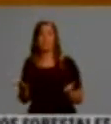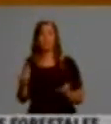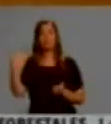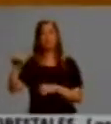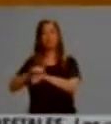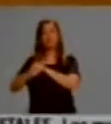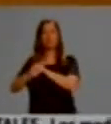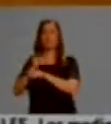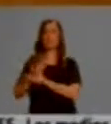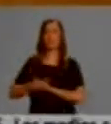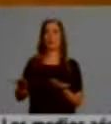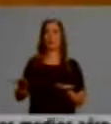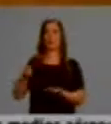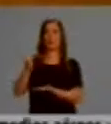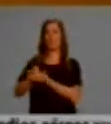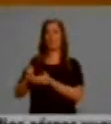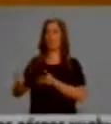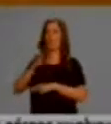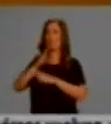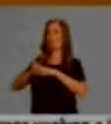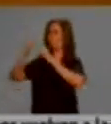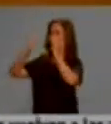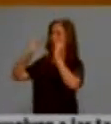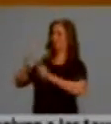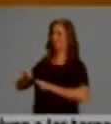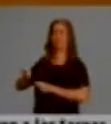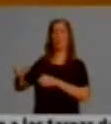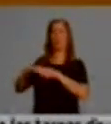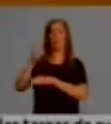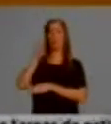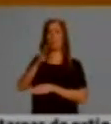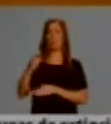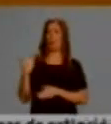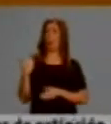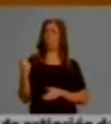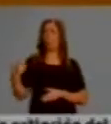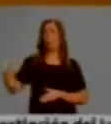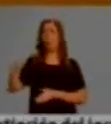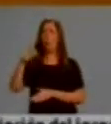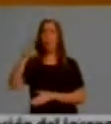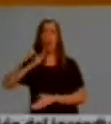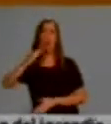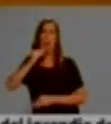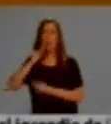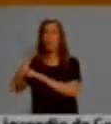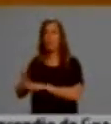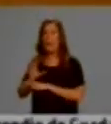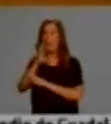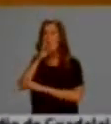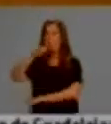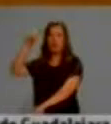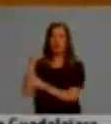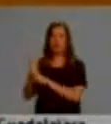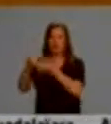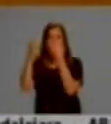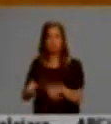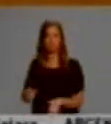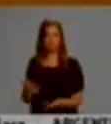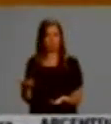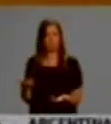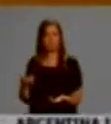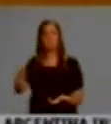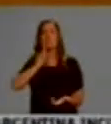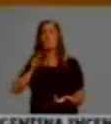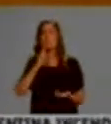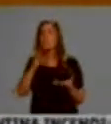de máxima confianza, nombrado tesorero por usted y alabado y bendecido por el partido hasta hace 4 días, ha pasado a ser un proscrito del Partido Popular. Han